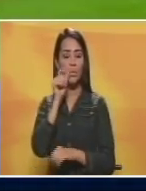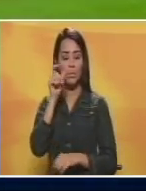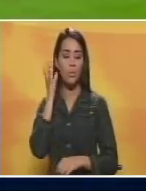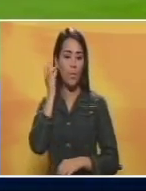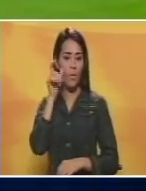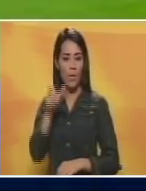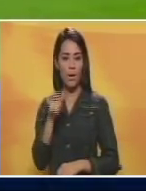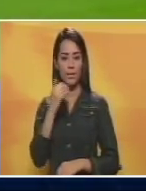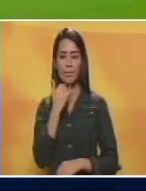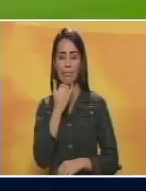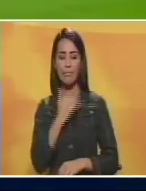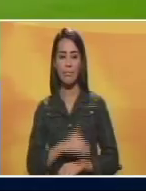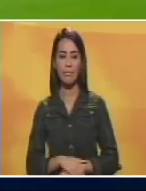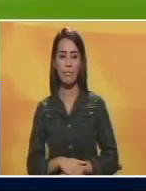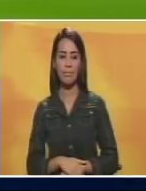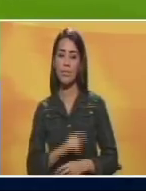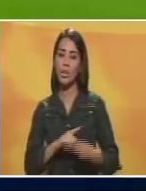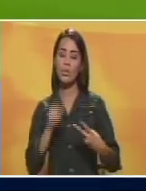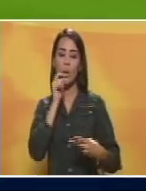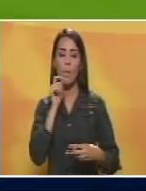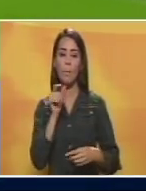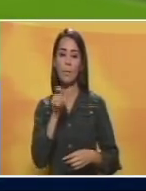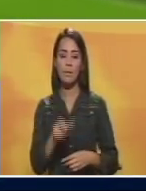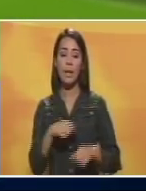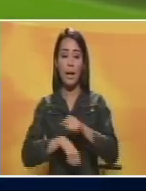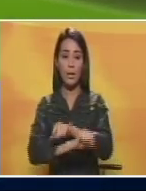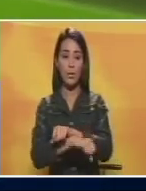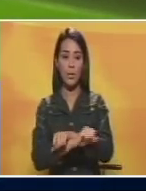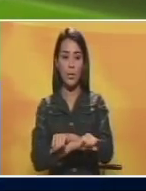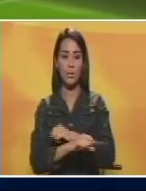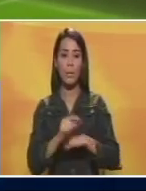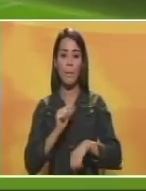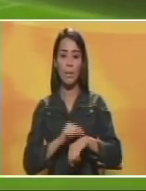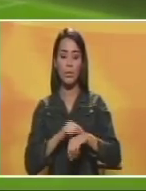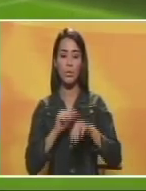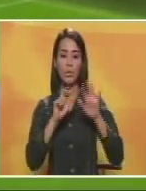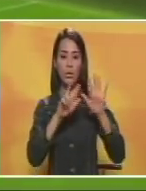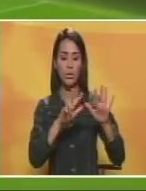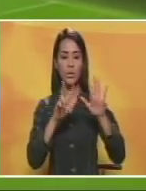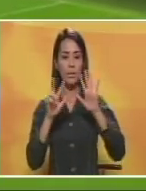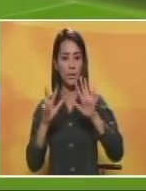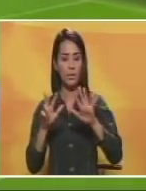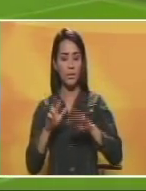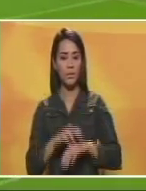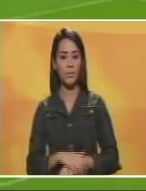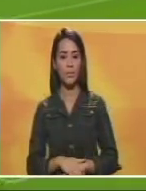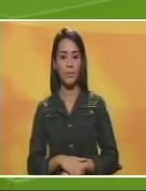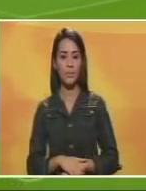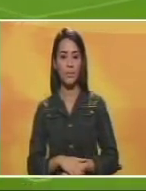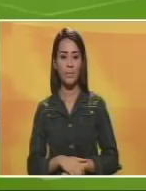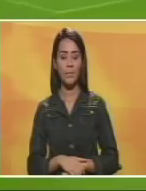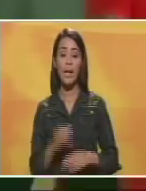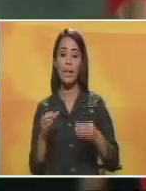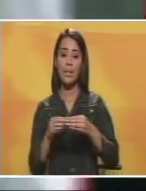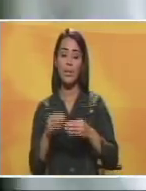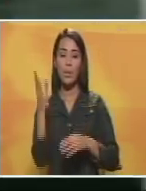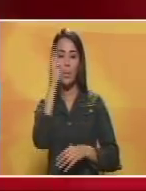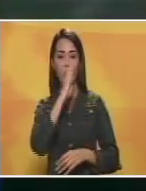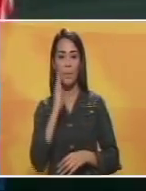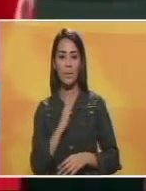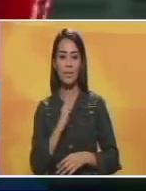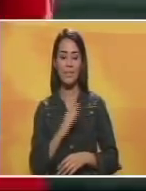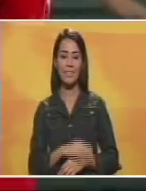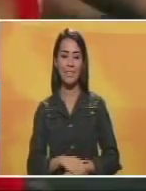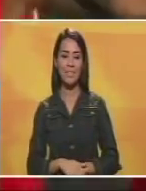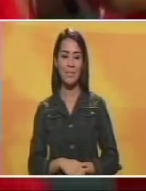mínima diferencia. Guillermo Maripán convirtió el único tanto de la Roja al 88. Serbia está encuadrada en el grupo de Brasil, Suiza y Costa